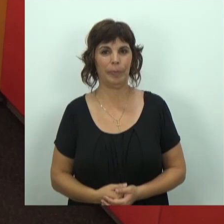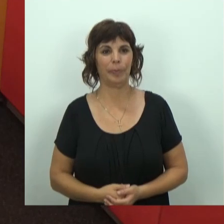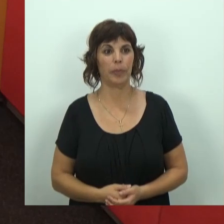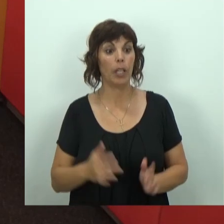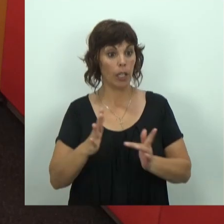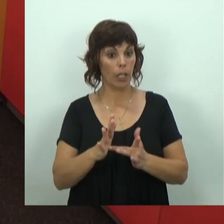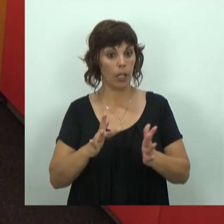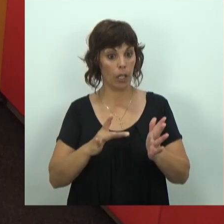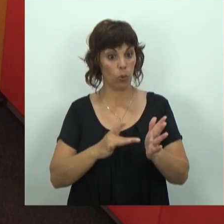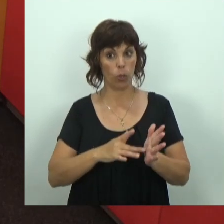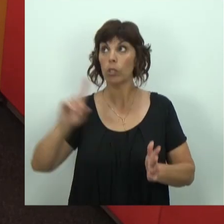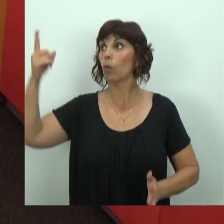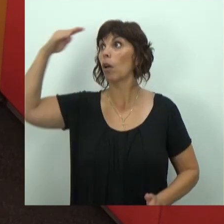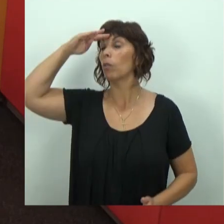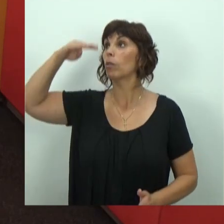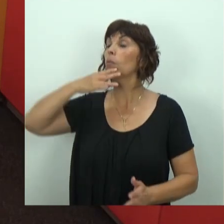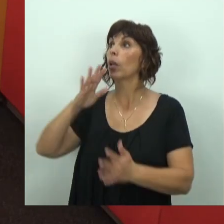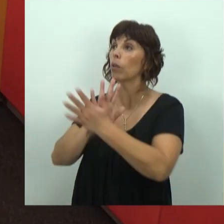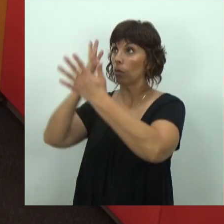pueda glorificar a su Padre,